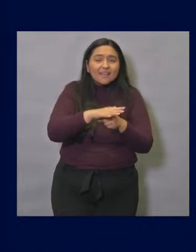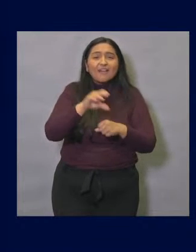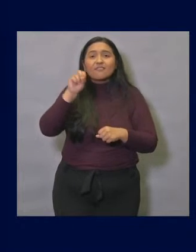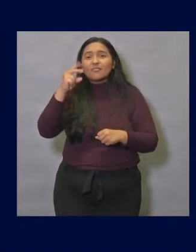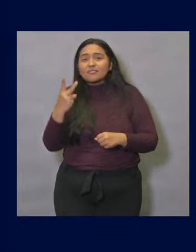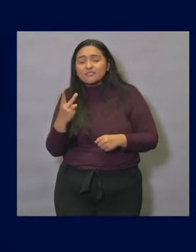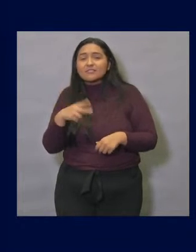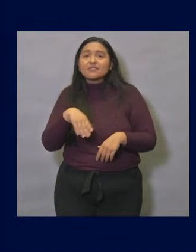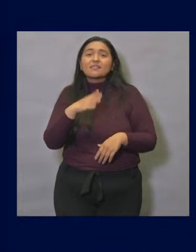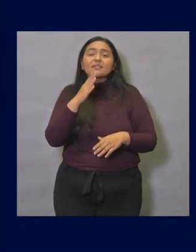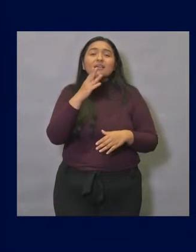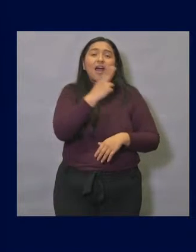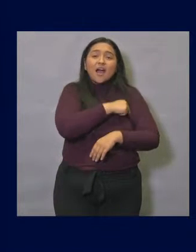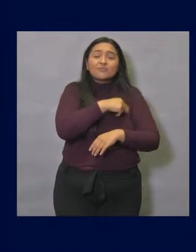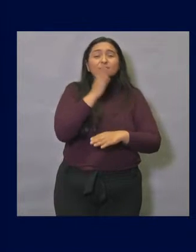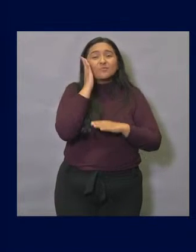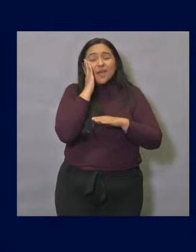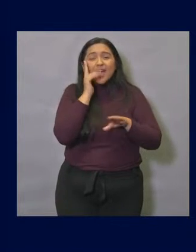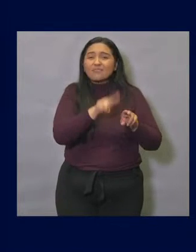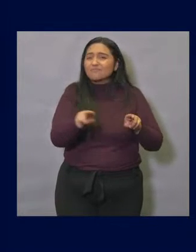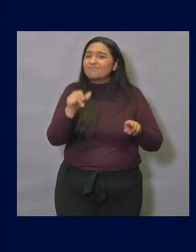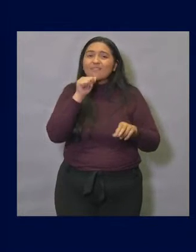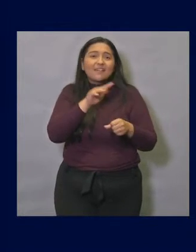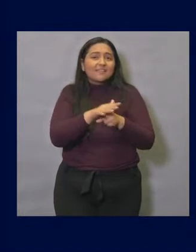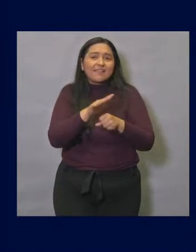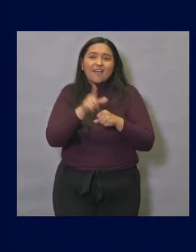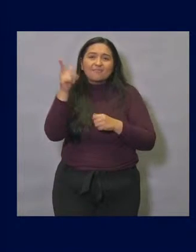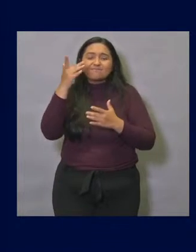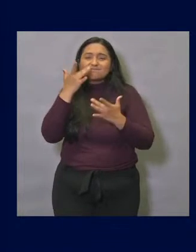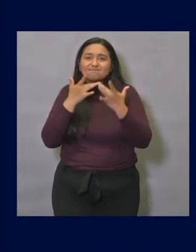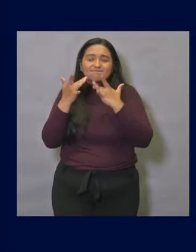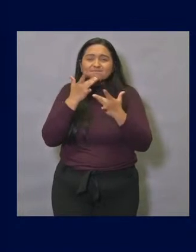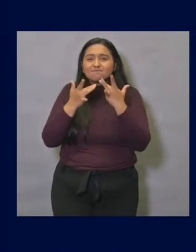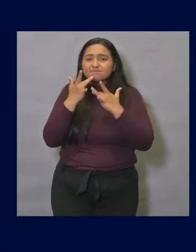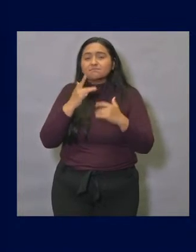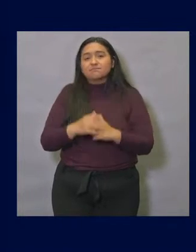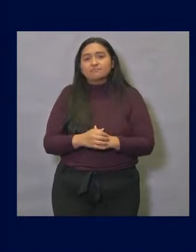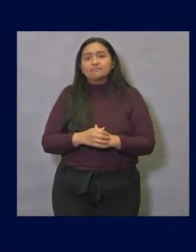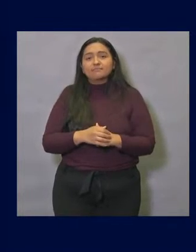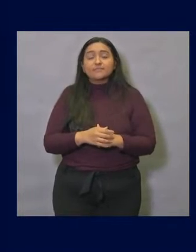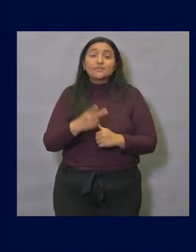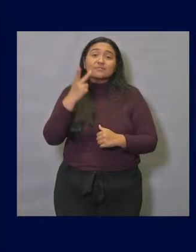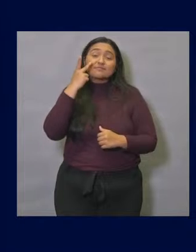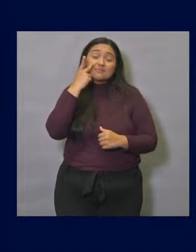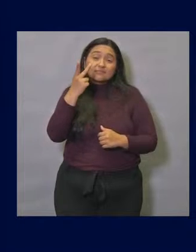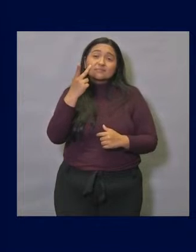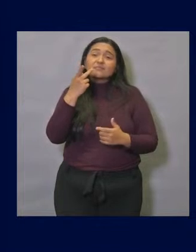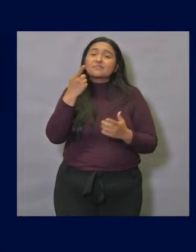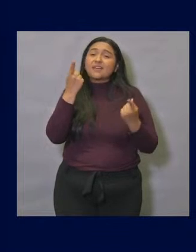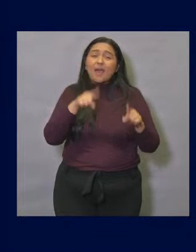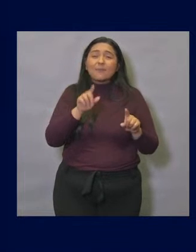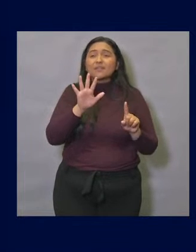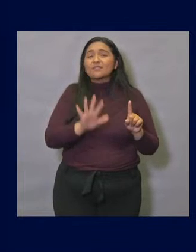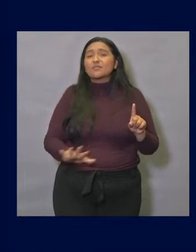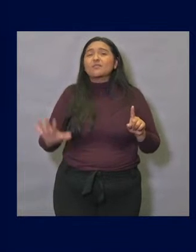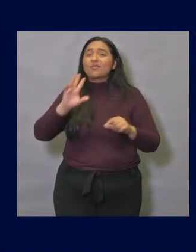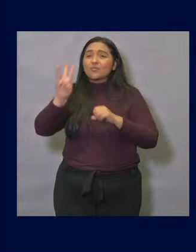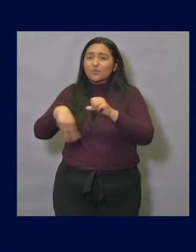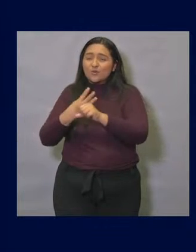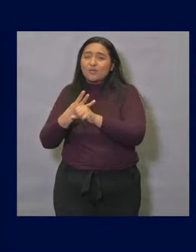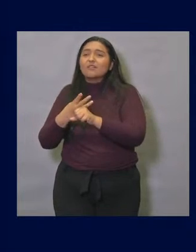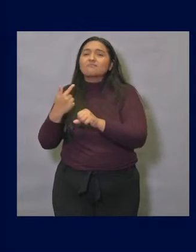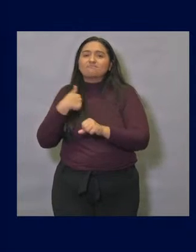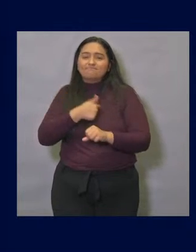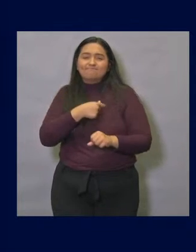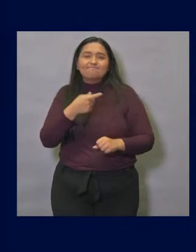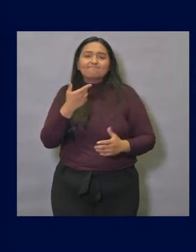camas de hospital. Las escenas que estamos viendo en todo el mundo serán escalofriantemente familiares para todos los